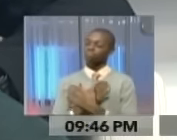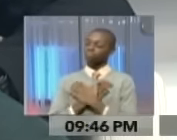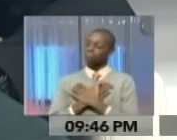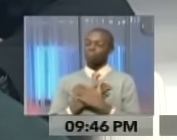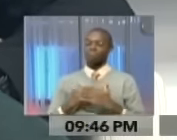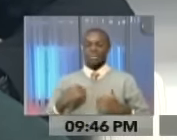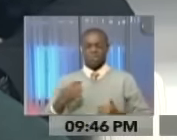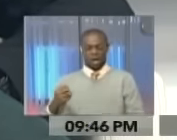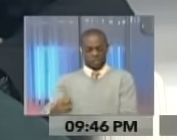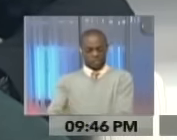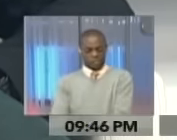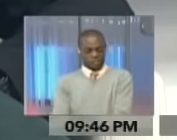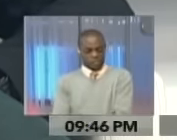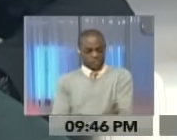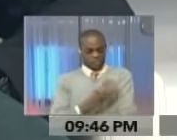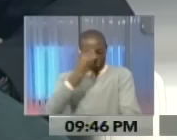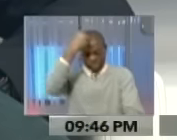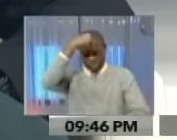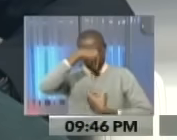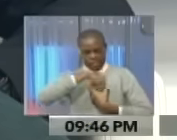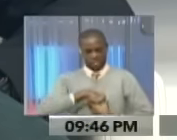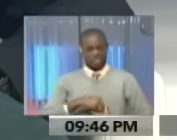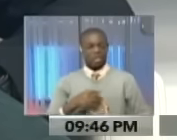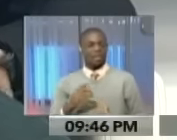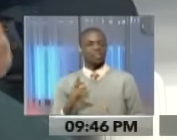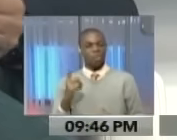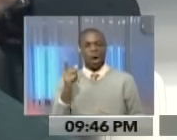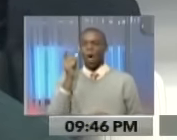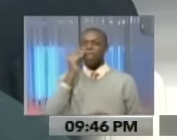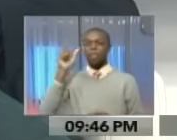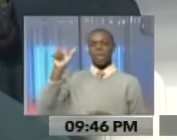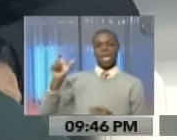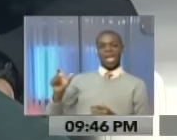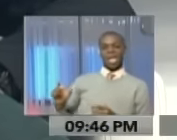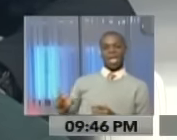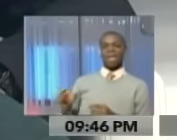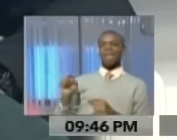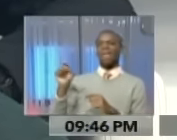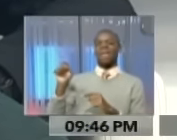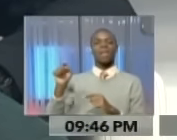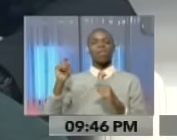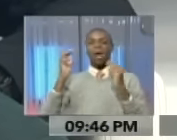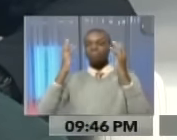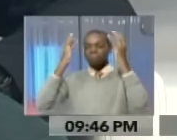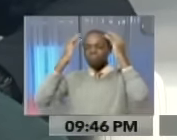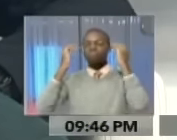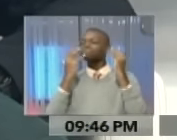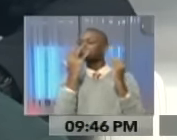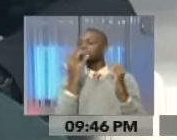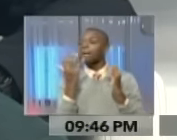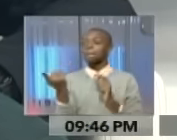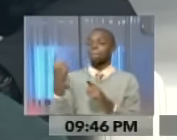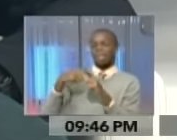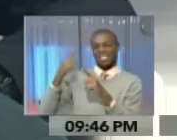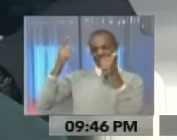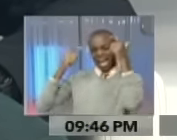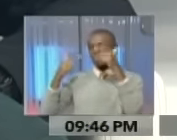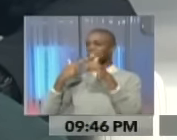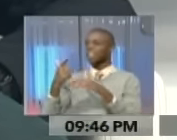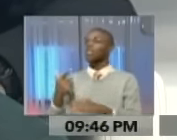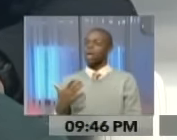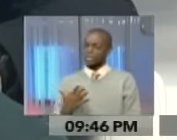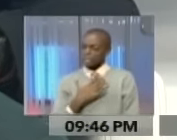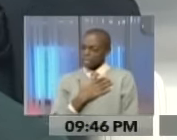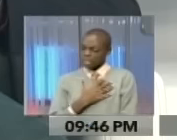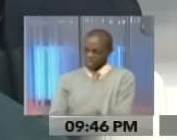hasta en las vísceras como diría Augusto Mijares y que incluyó nuestro comandante Chávez en su testamento político no sentir a la patria